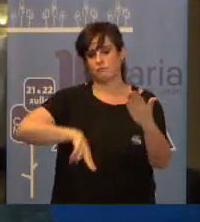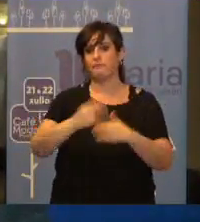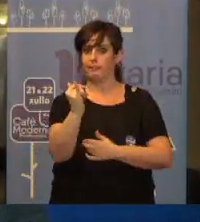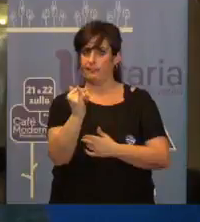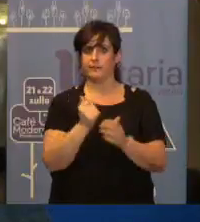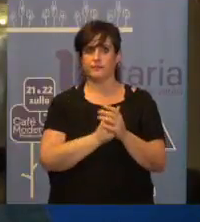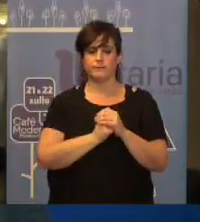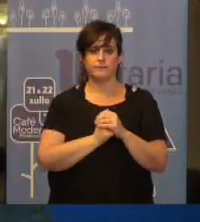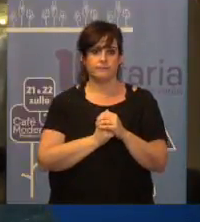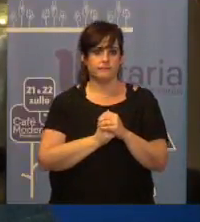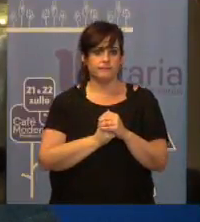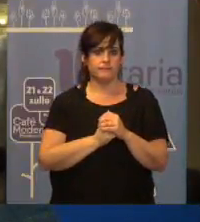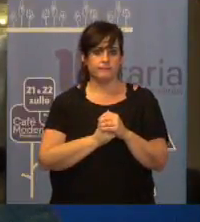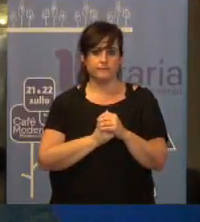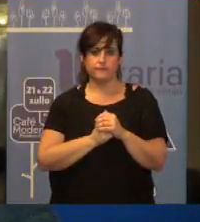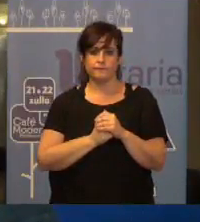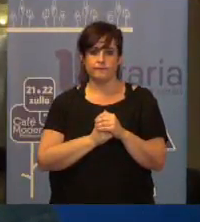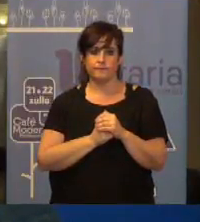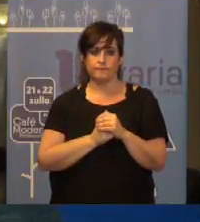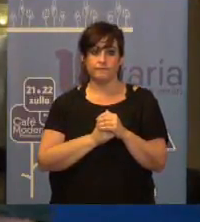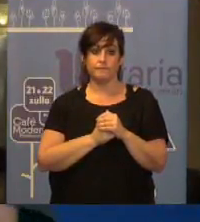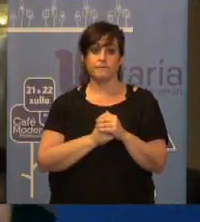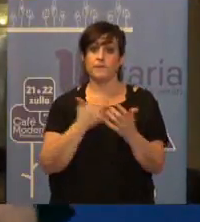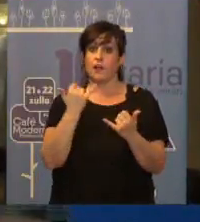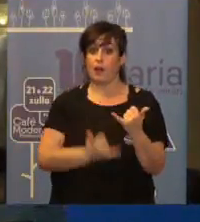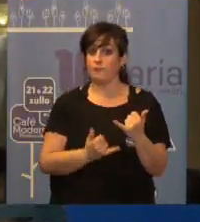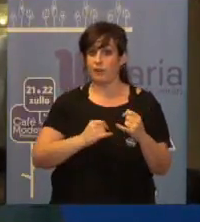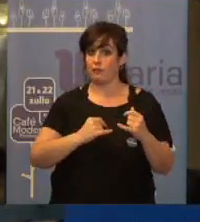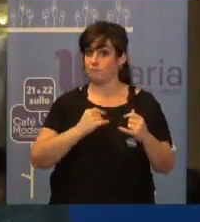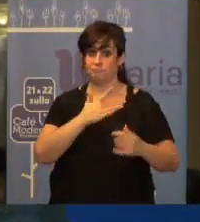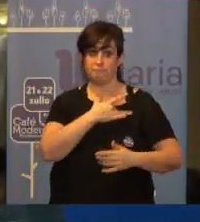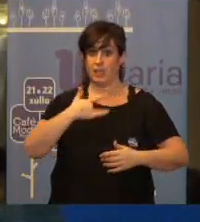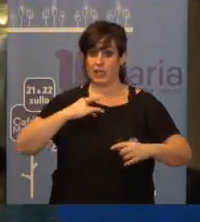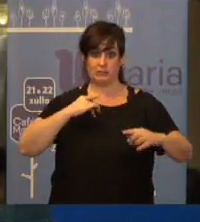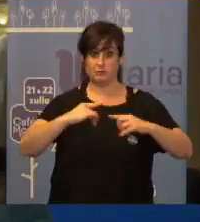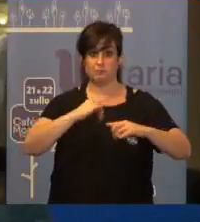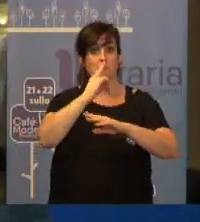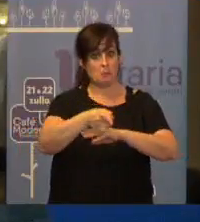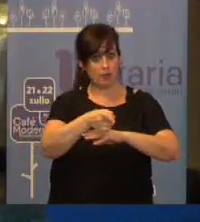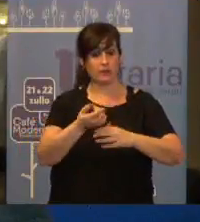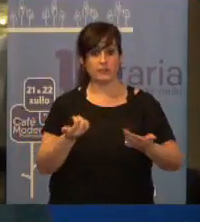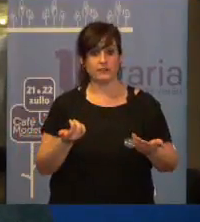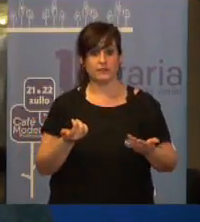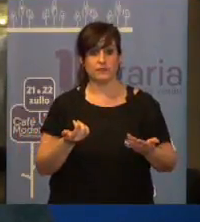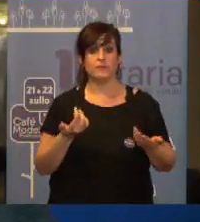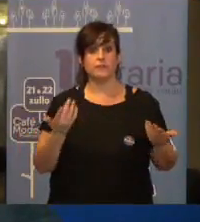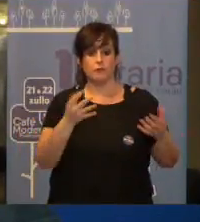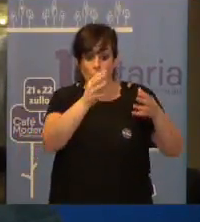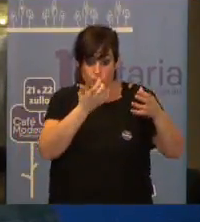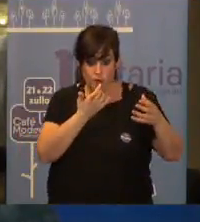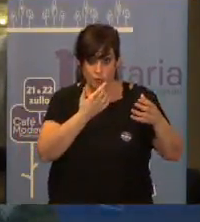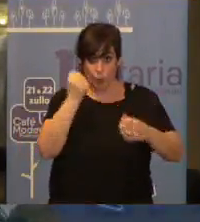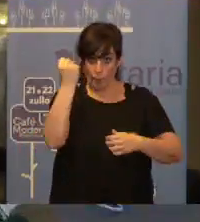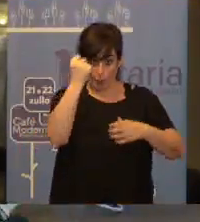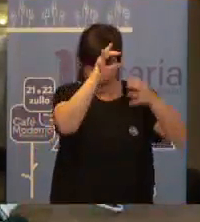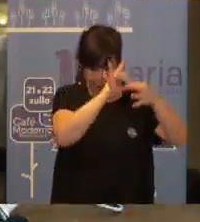de Galicia dice o que diga o que a Caixa Galicia quería dicir e aquelas coalicións de poder que no seu